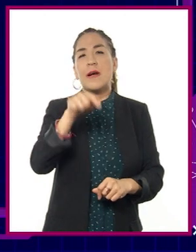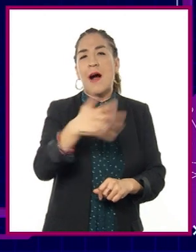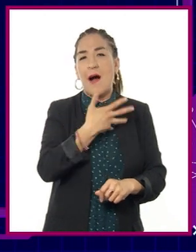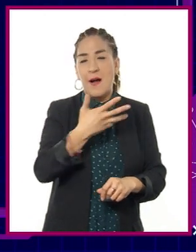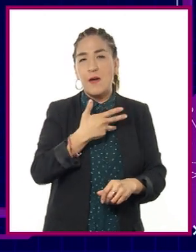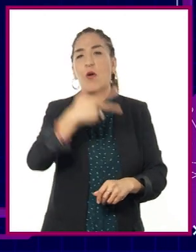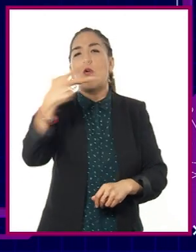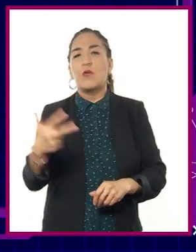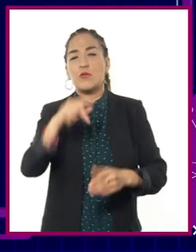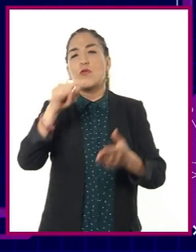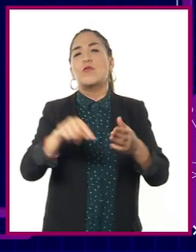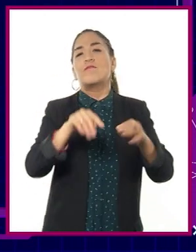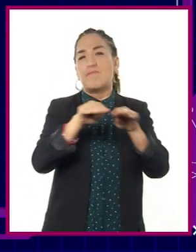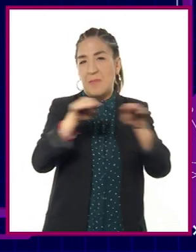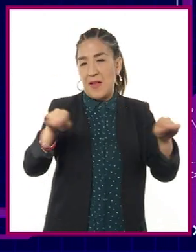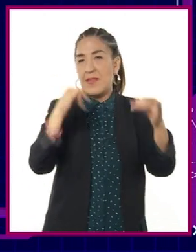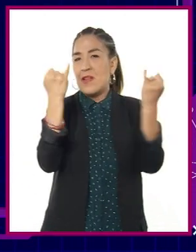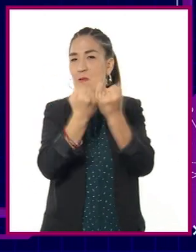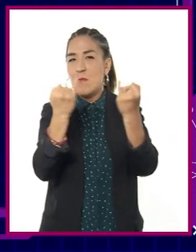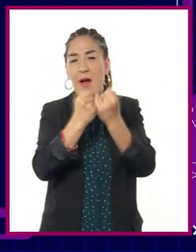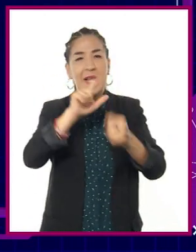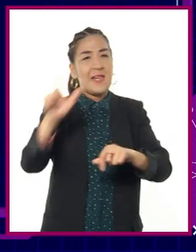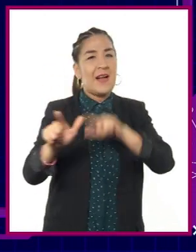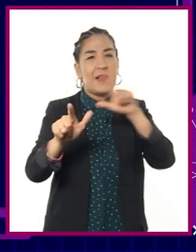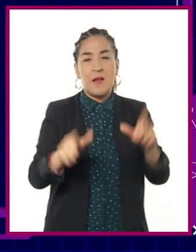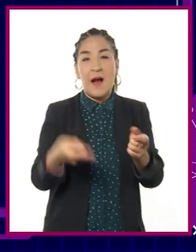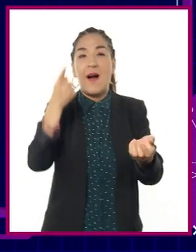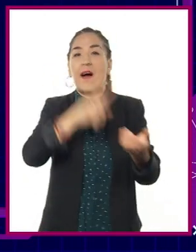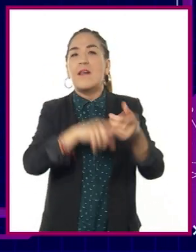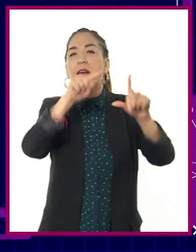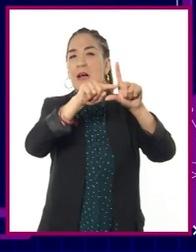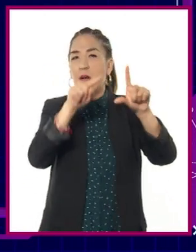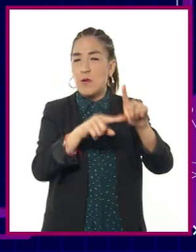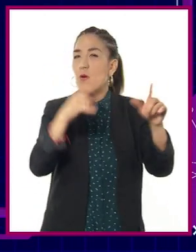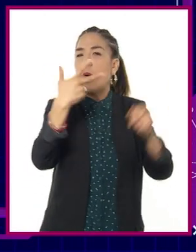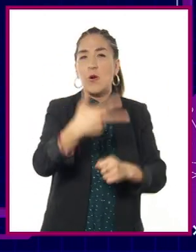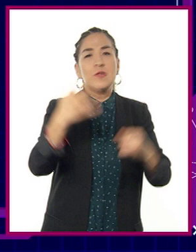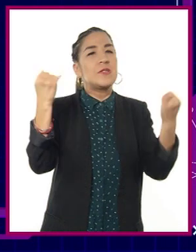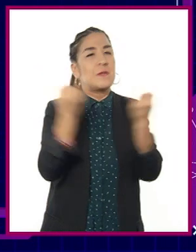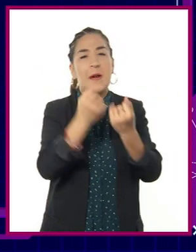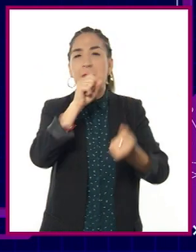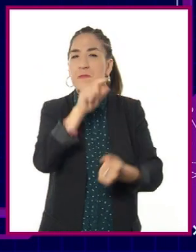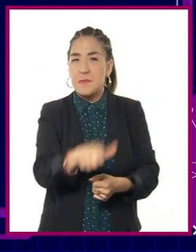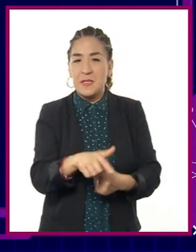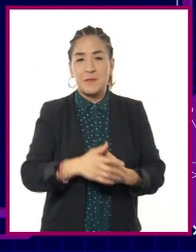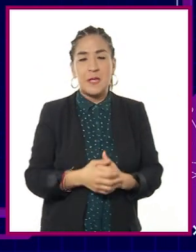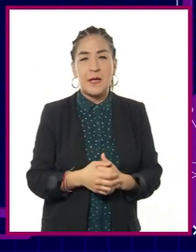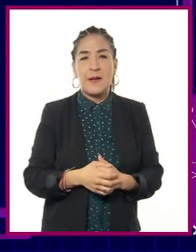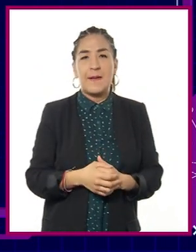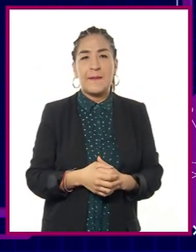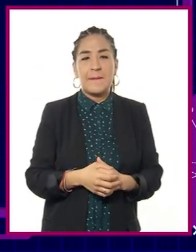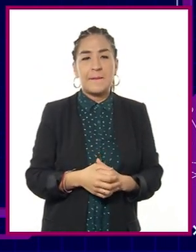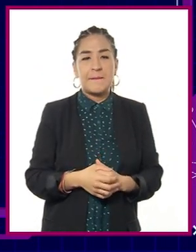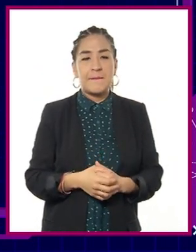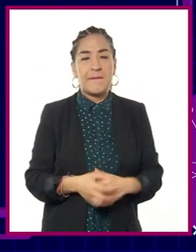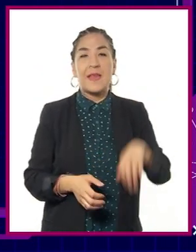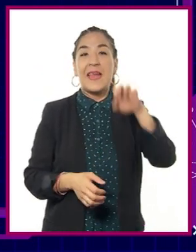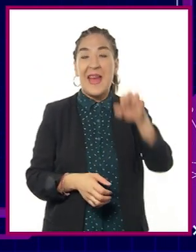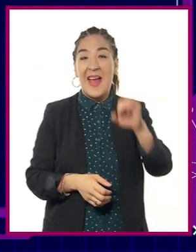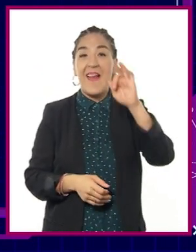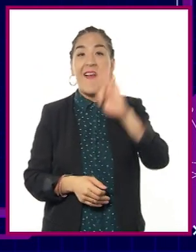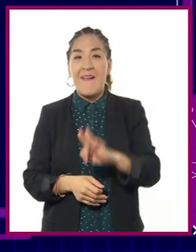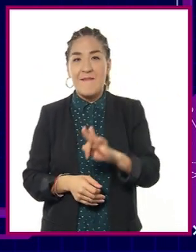8 lados iguales y 8 ángulos interiores iguales. Y el segmento